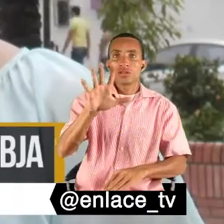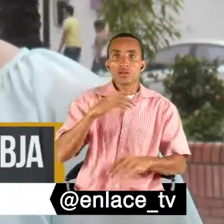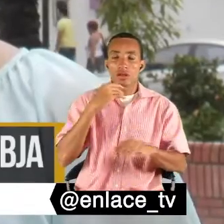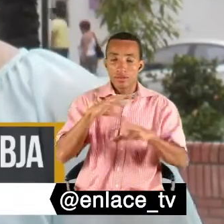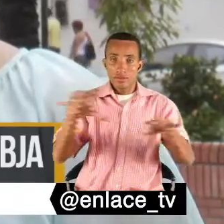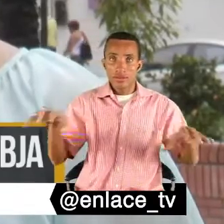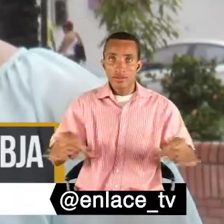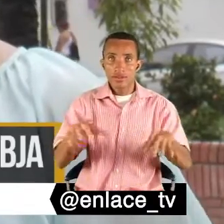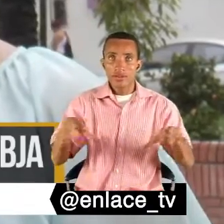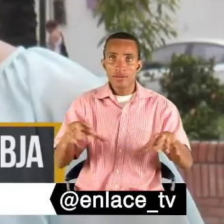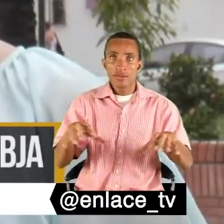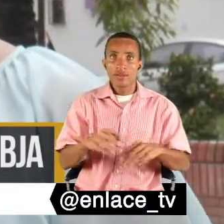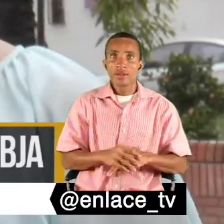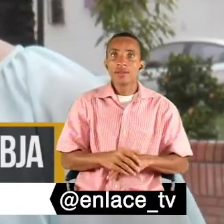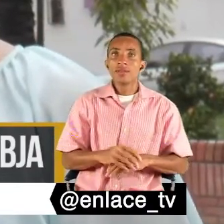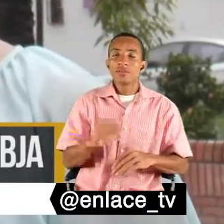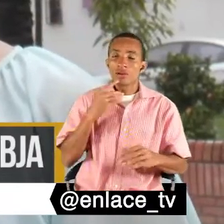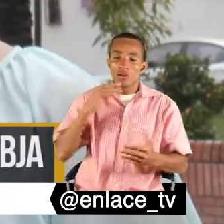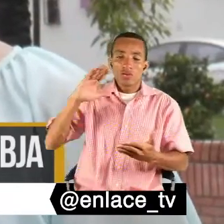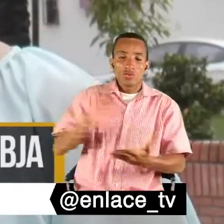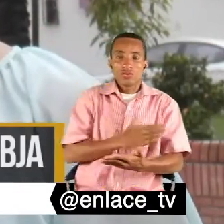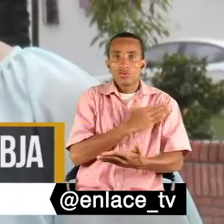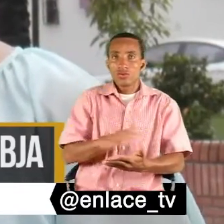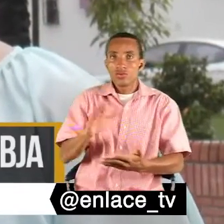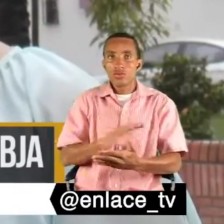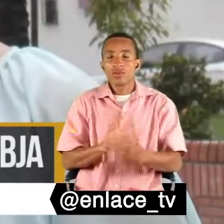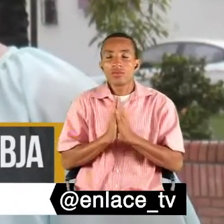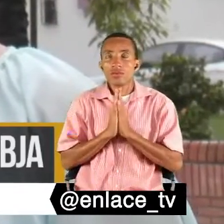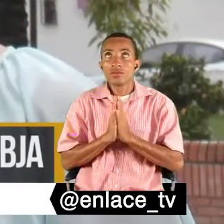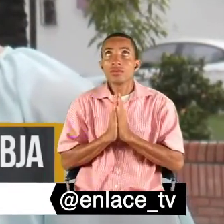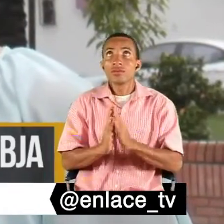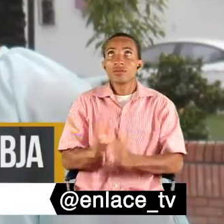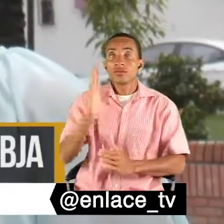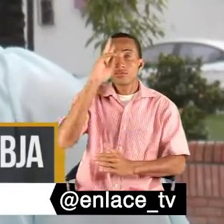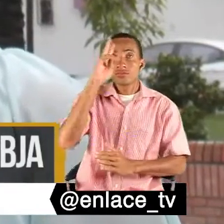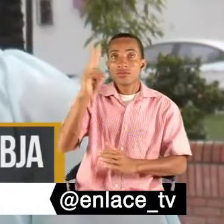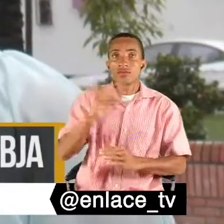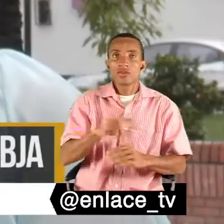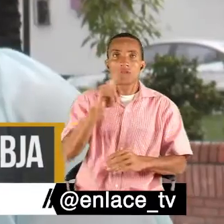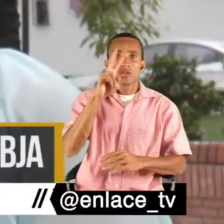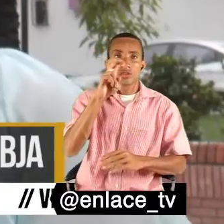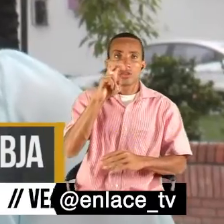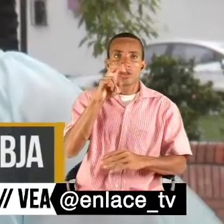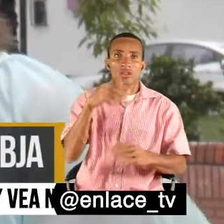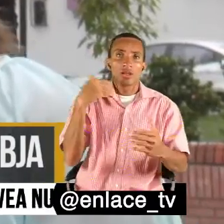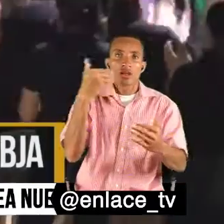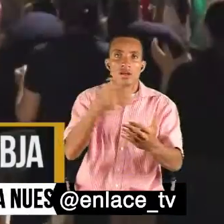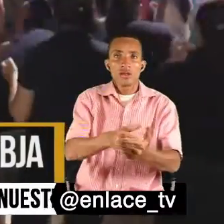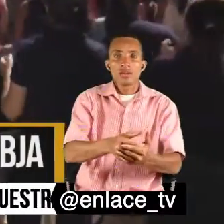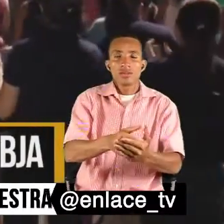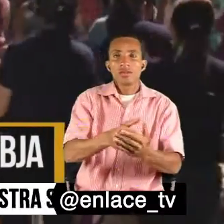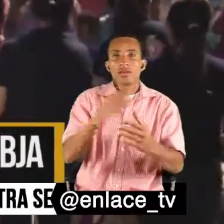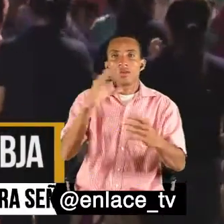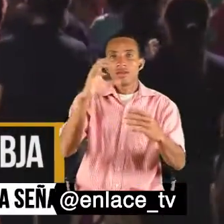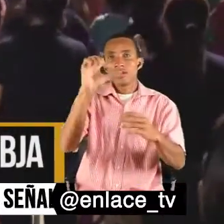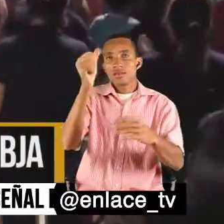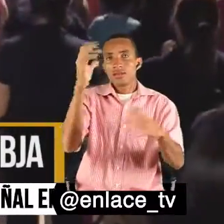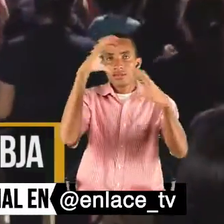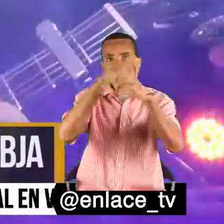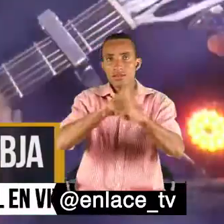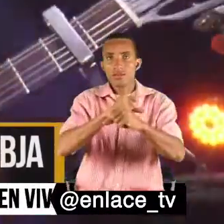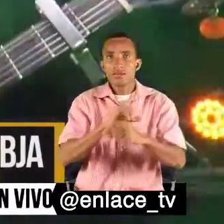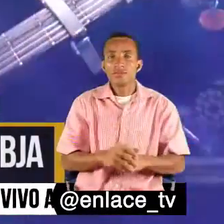de concierto de música gospel irá desde las 7 de la noche alrededor de 10, 11 de la noche. La apertura del evento se